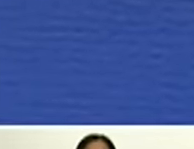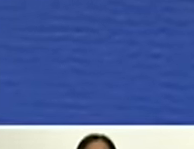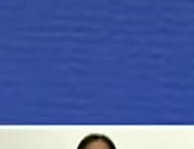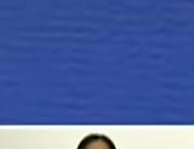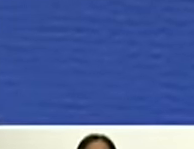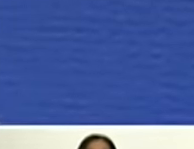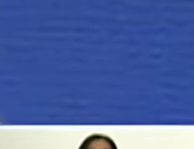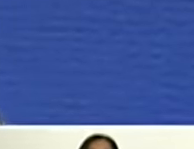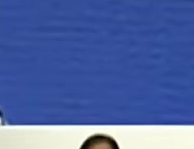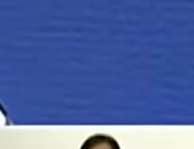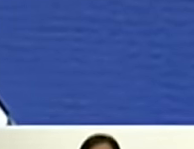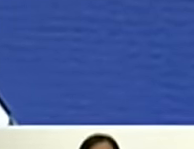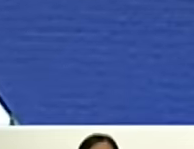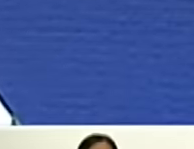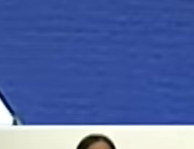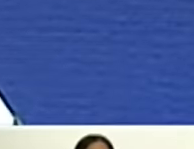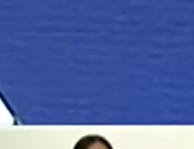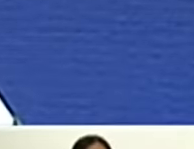cuando se dirigía